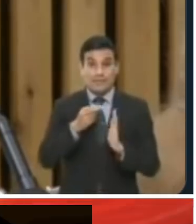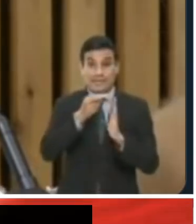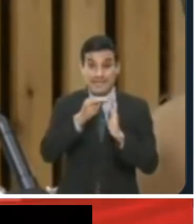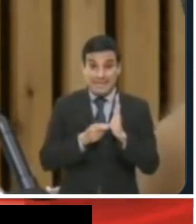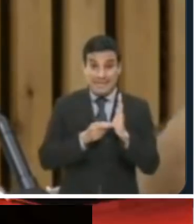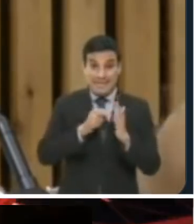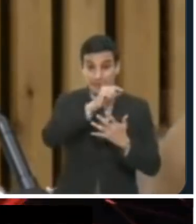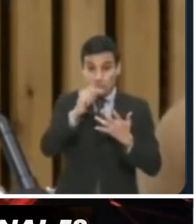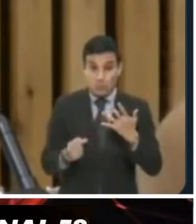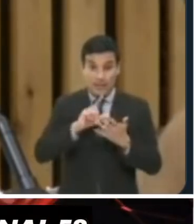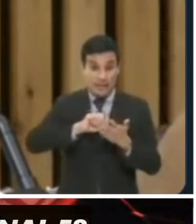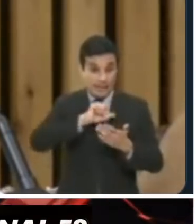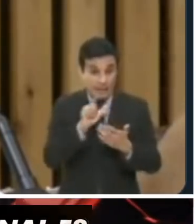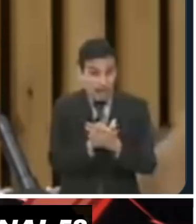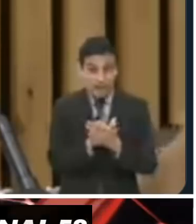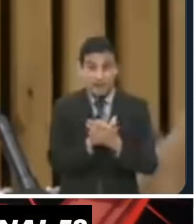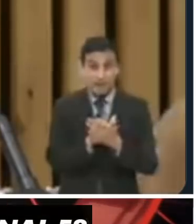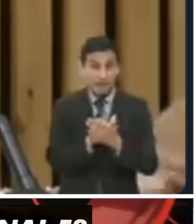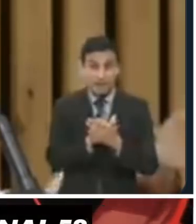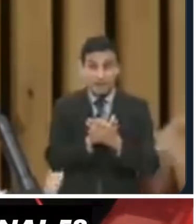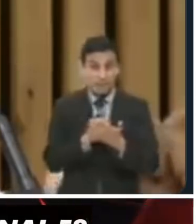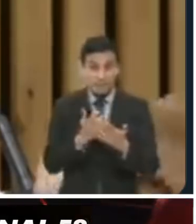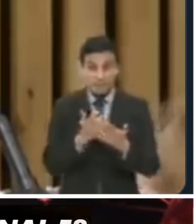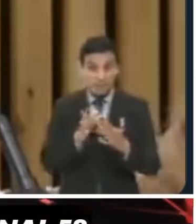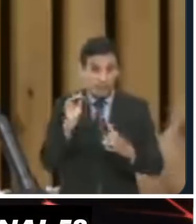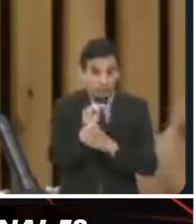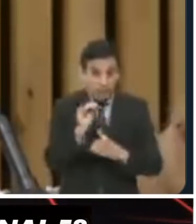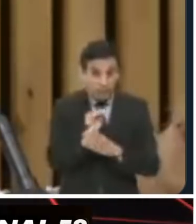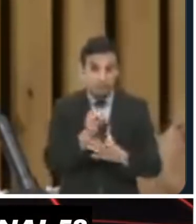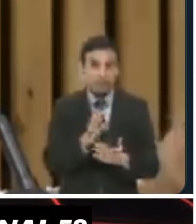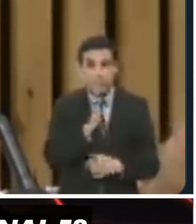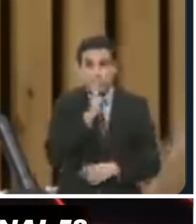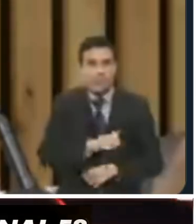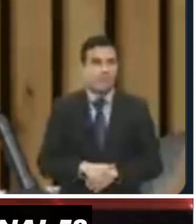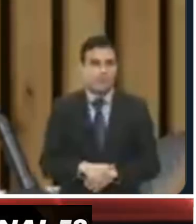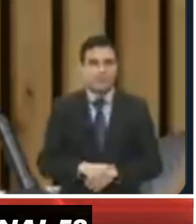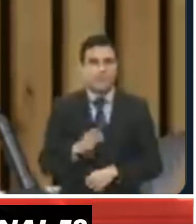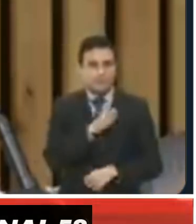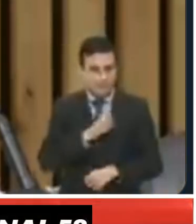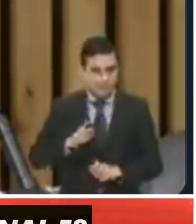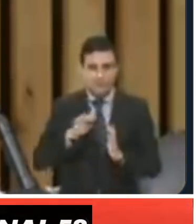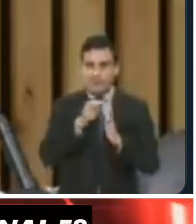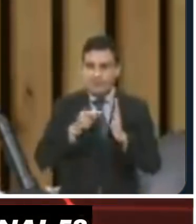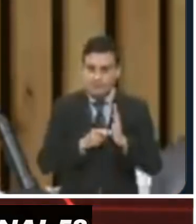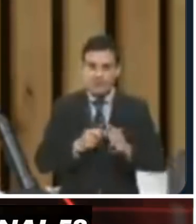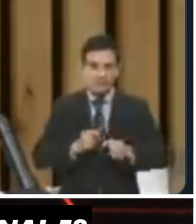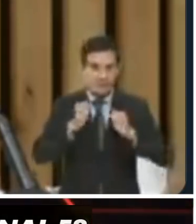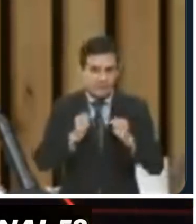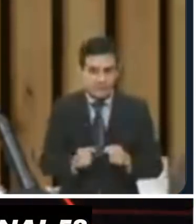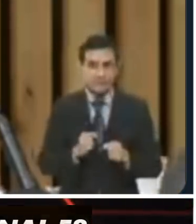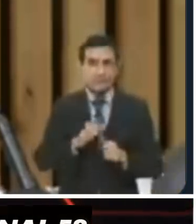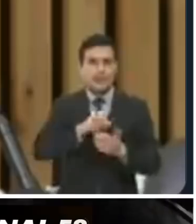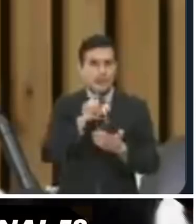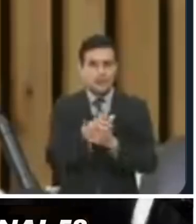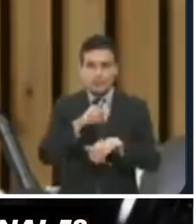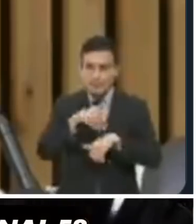estándares legales y constitucionales no es una salida válida, no desde los principios de certeza, legalidad, imparcialidad.